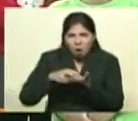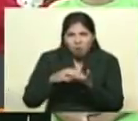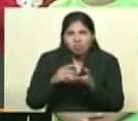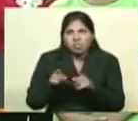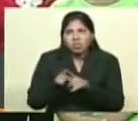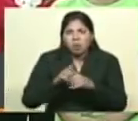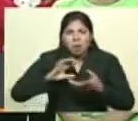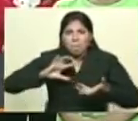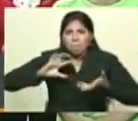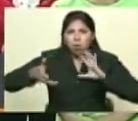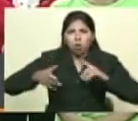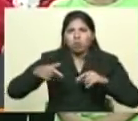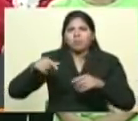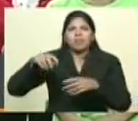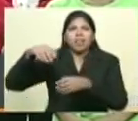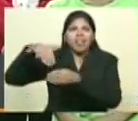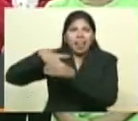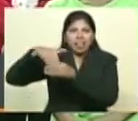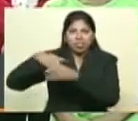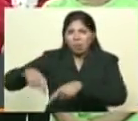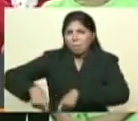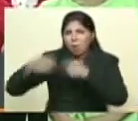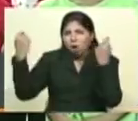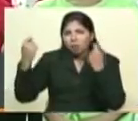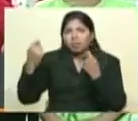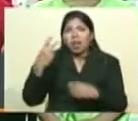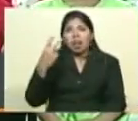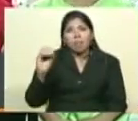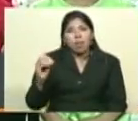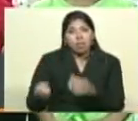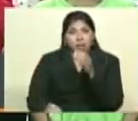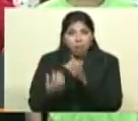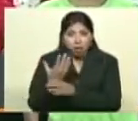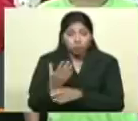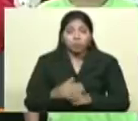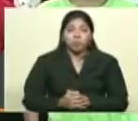sabotear las elecciones presidenciales del 20 de mayo